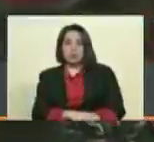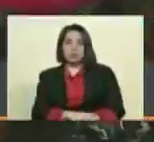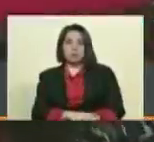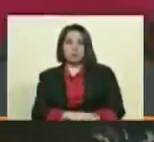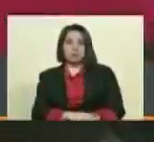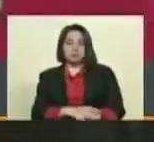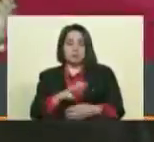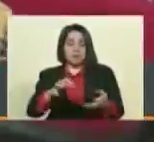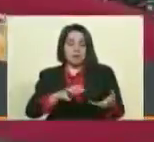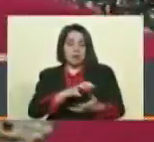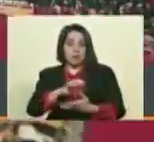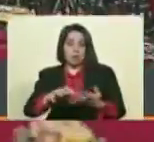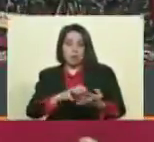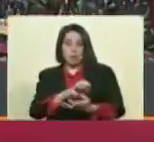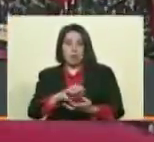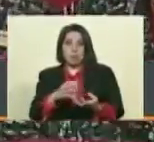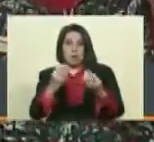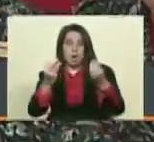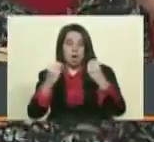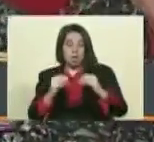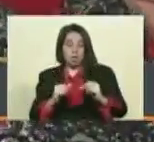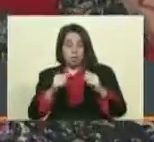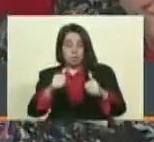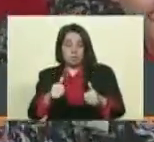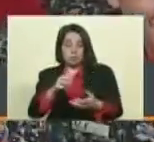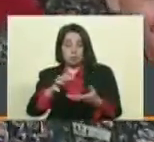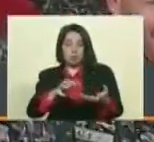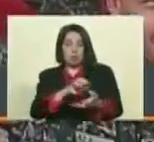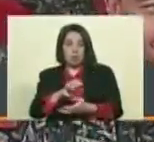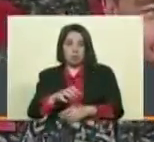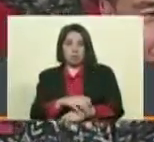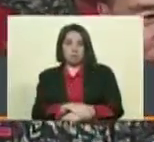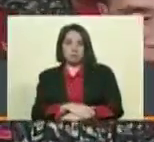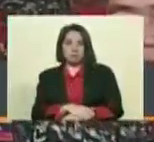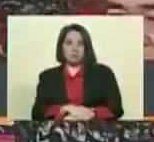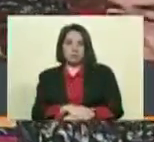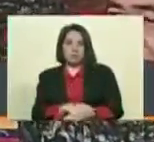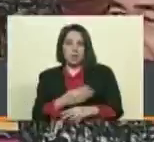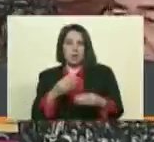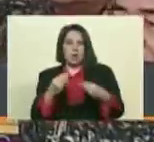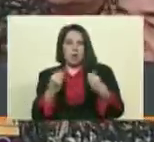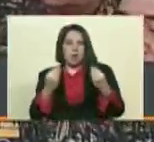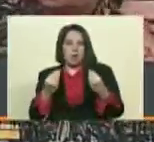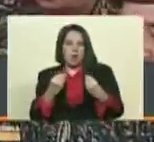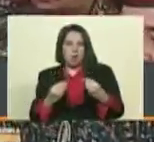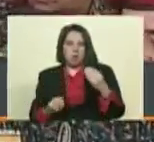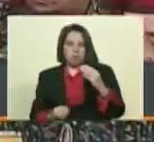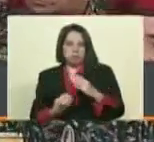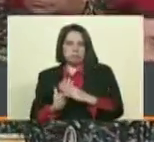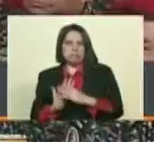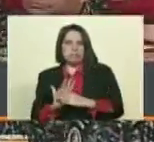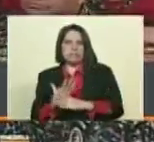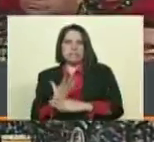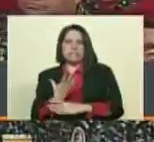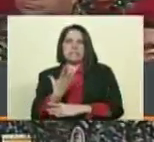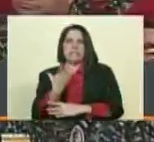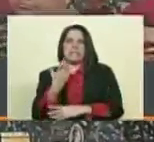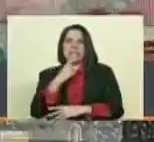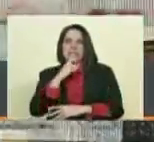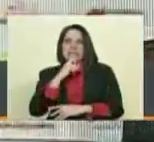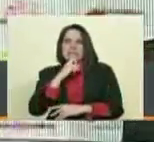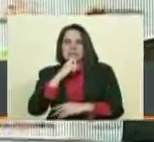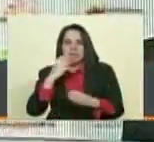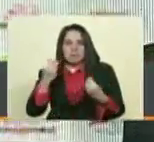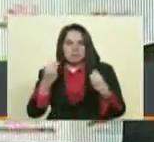del problema, cómo se creó el problema, cómo surgió el problema de las altas tasas